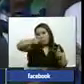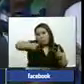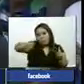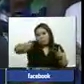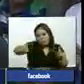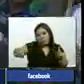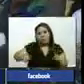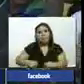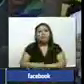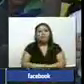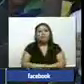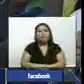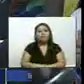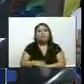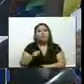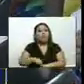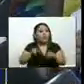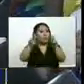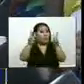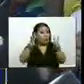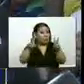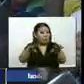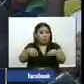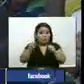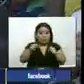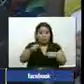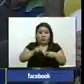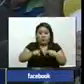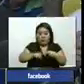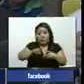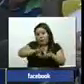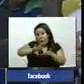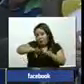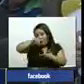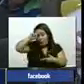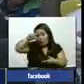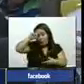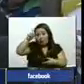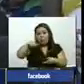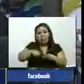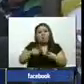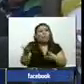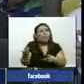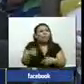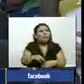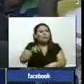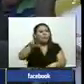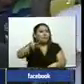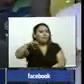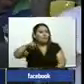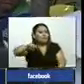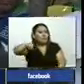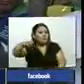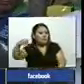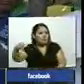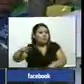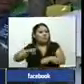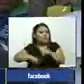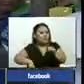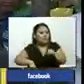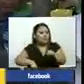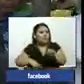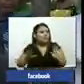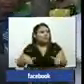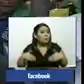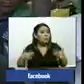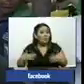de las cuotas sindicales. Hay dos clases de retenciones, está la de la cuota laboral, ¿vea? Que asciende como a 30 mil dólares,